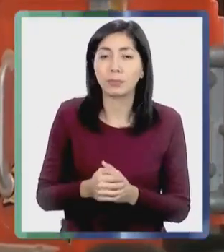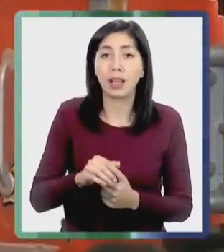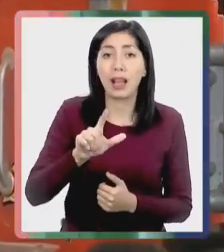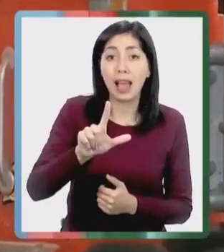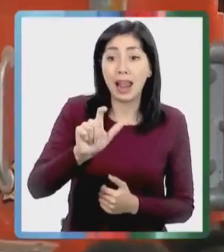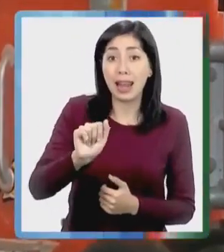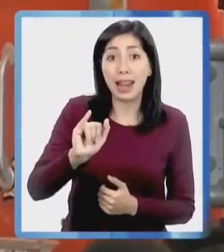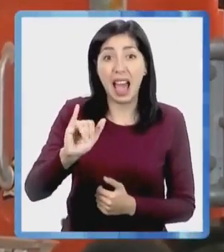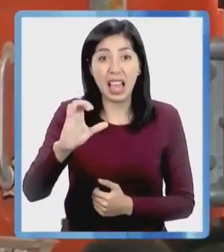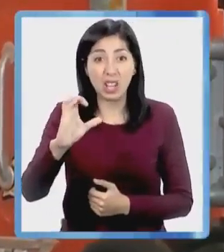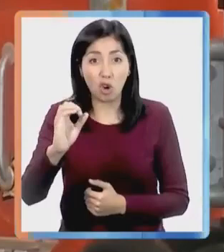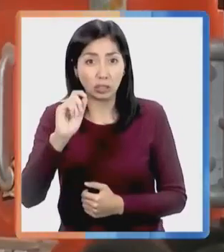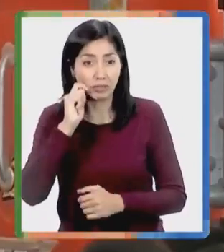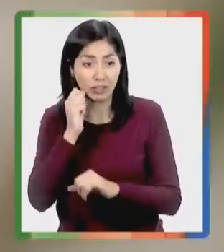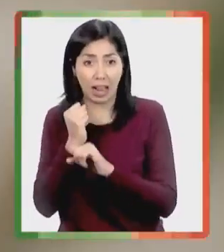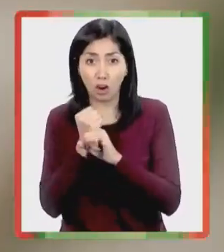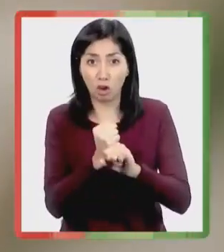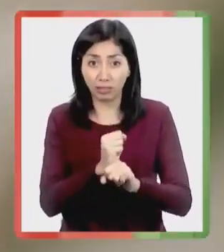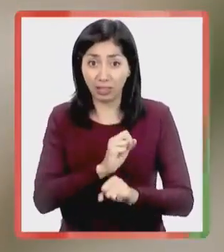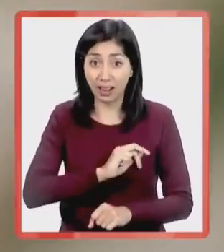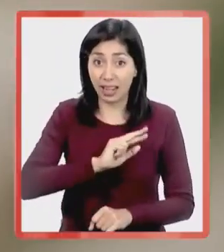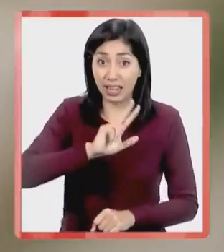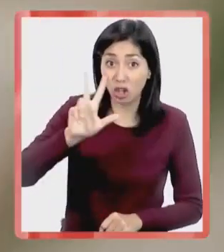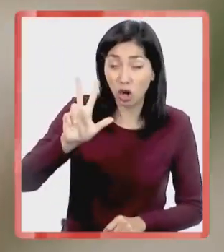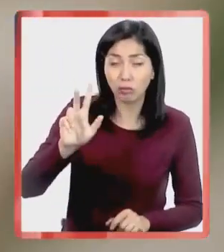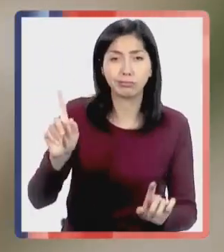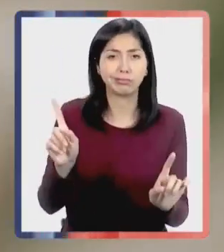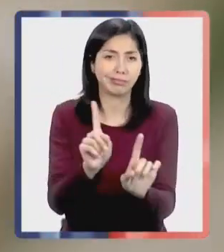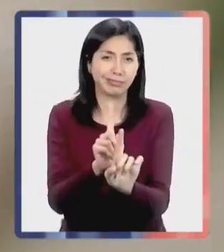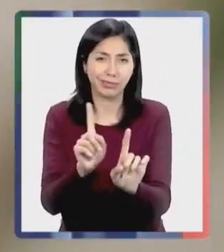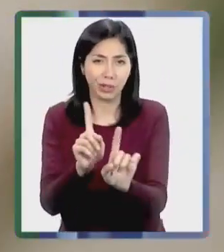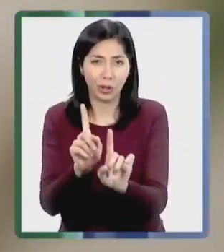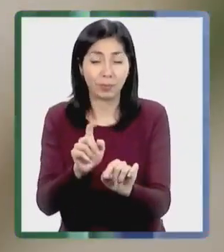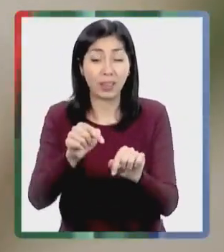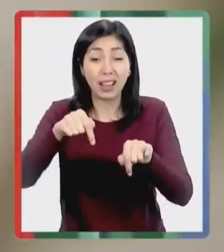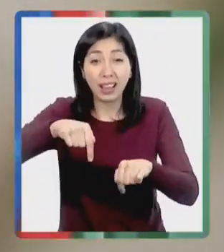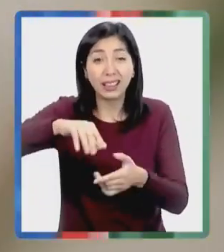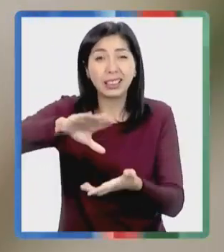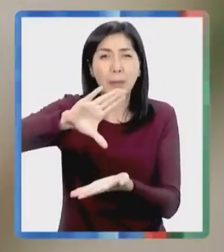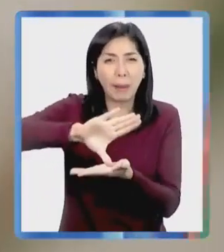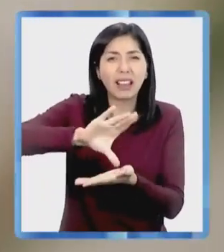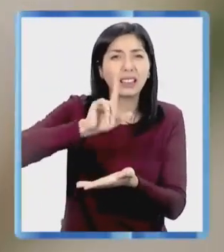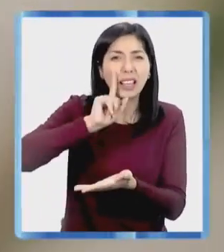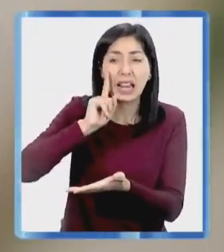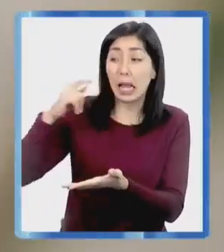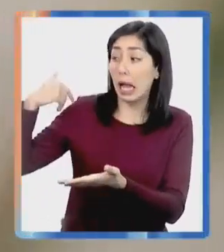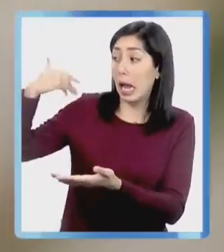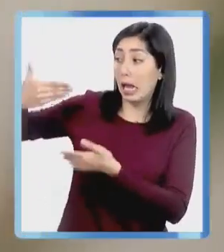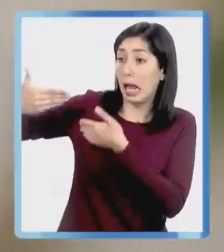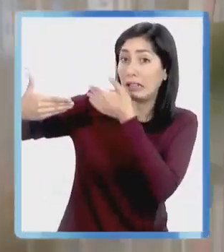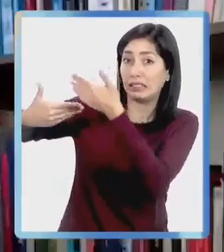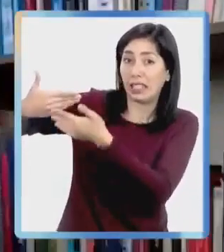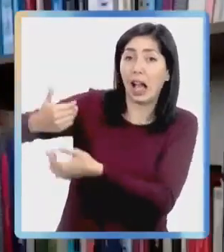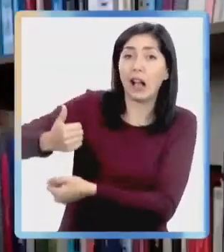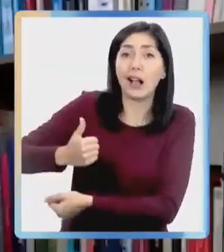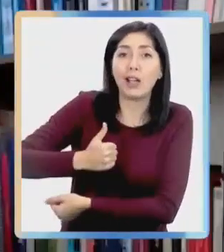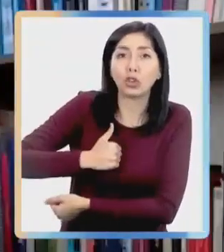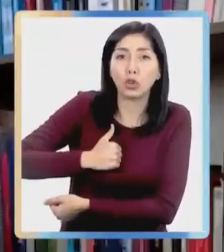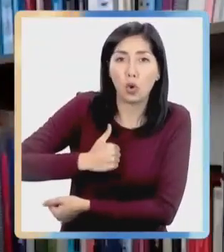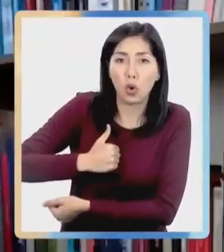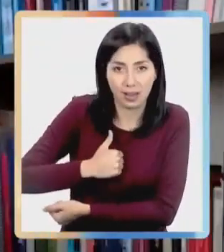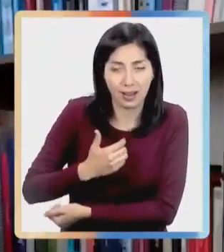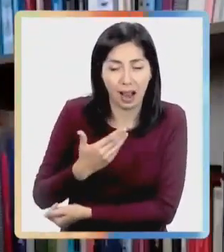lo que es laico fuera antirreligioso, y eso no es así, y como somos un país que tiene una herencia católica muy